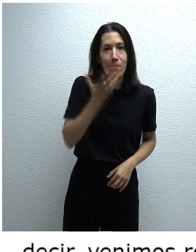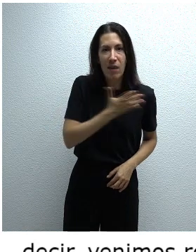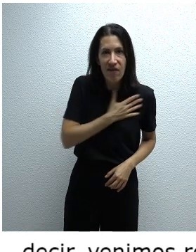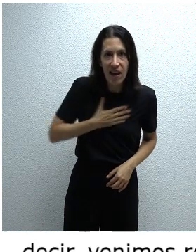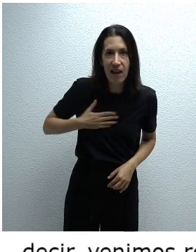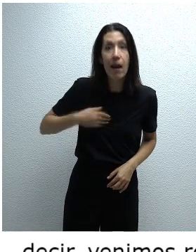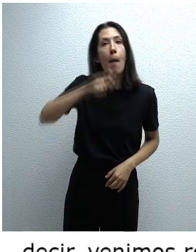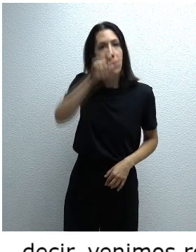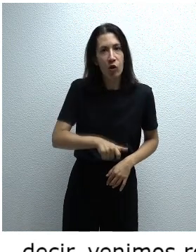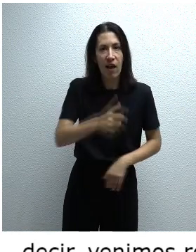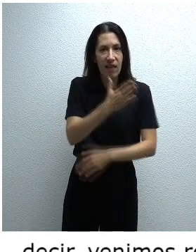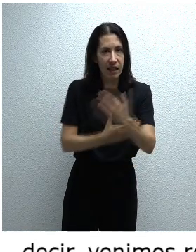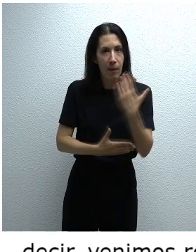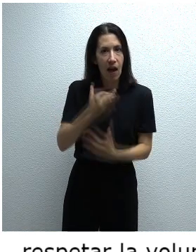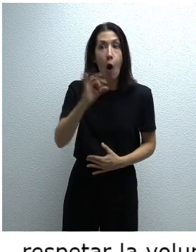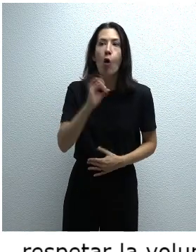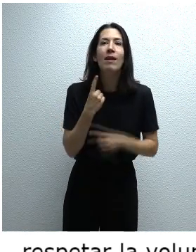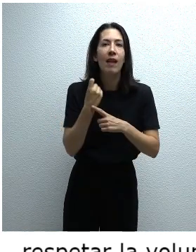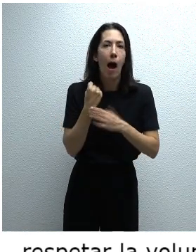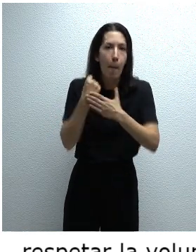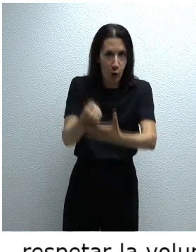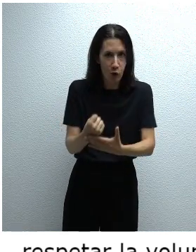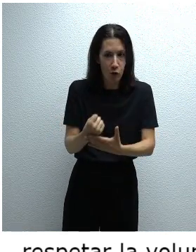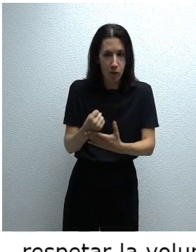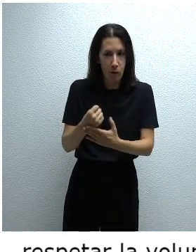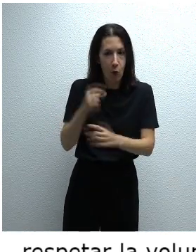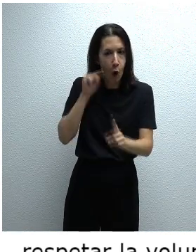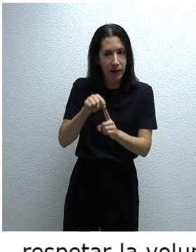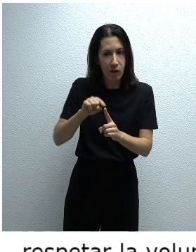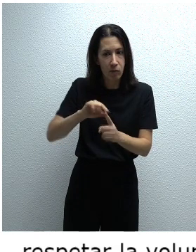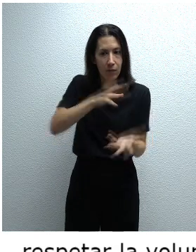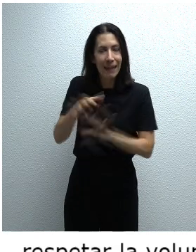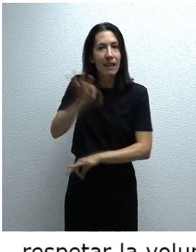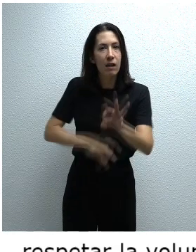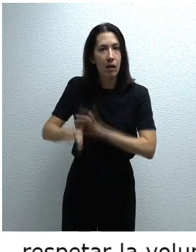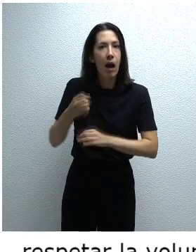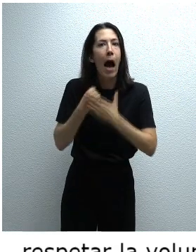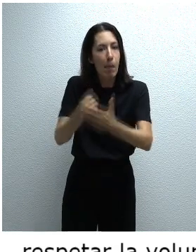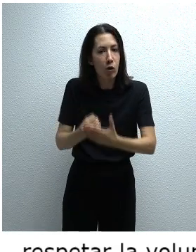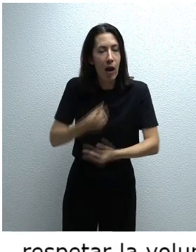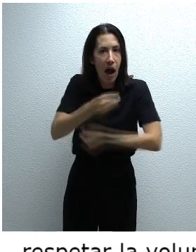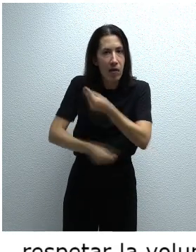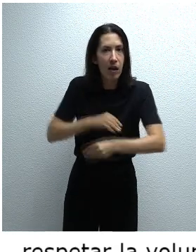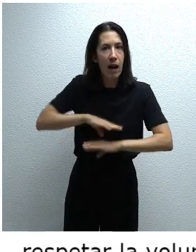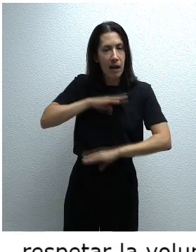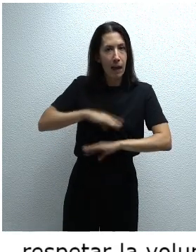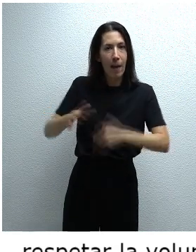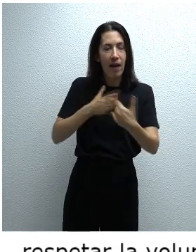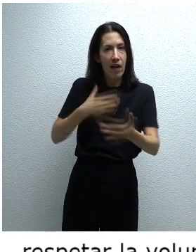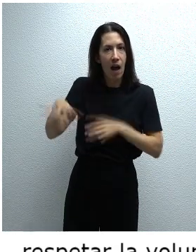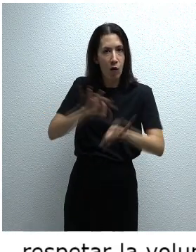con discapacidad o que necesiten apoyo en su toma de decisiones, apoyo en el ejercicio de su capacidad jurídica en